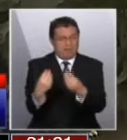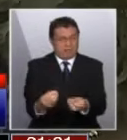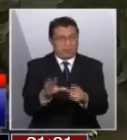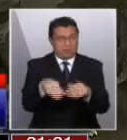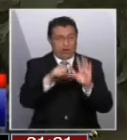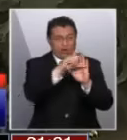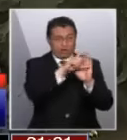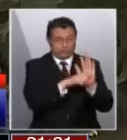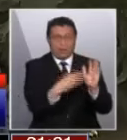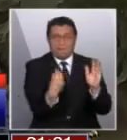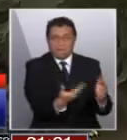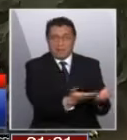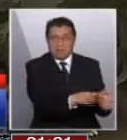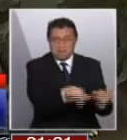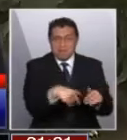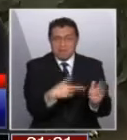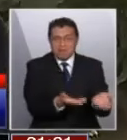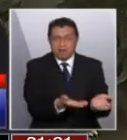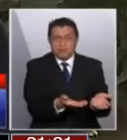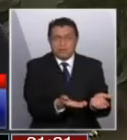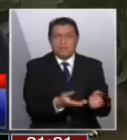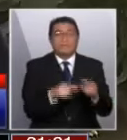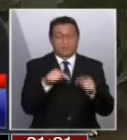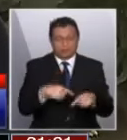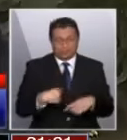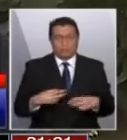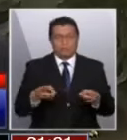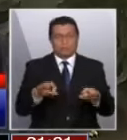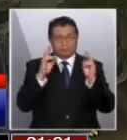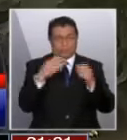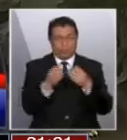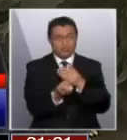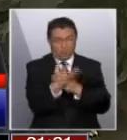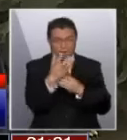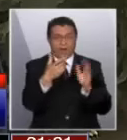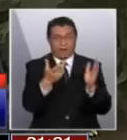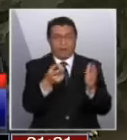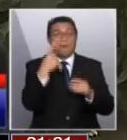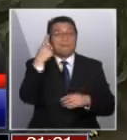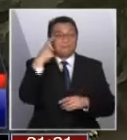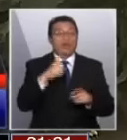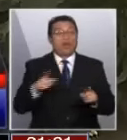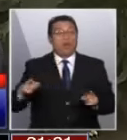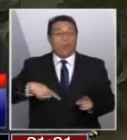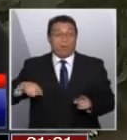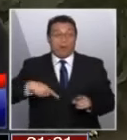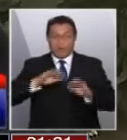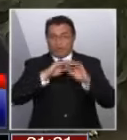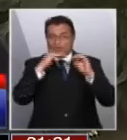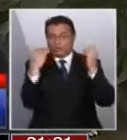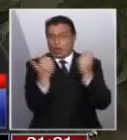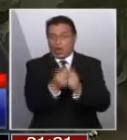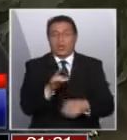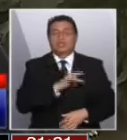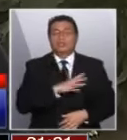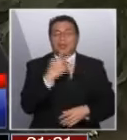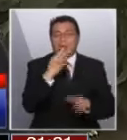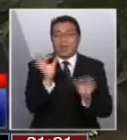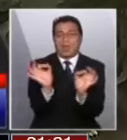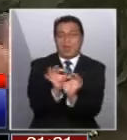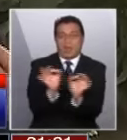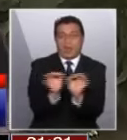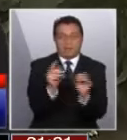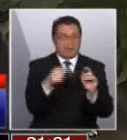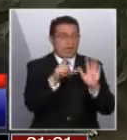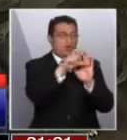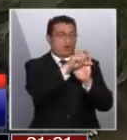Constitución por lo tanto yo estoy dispuesto a que hagamos una nueva pero no le echemos las culpas de los males ni le digamos a Chile